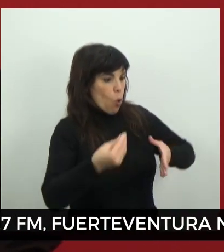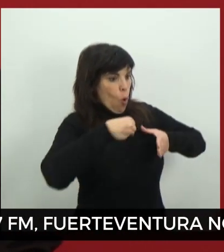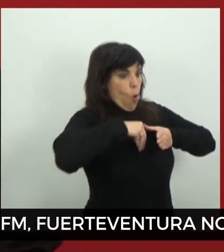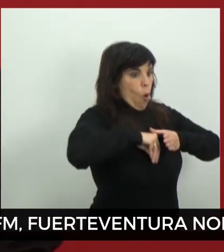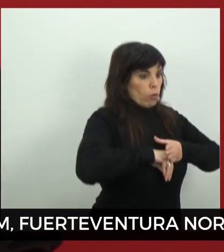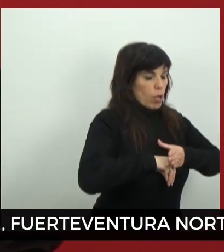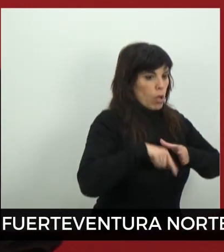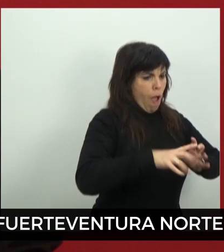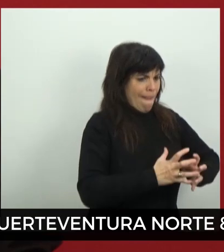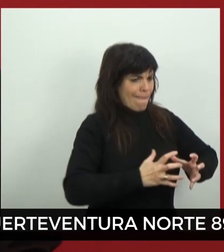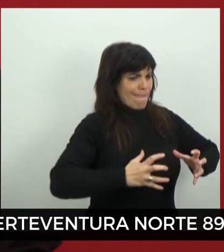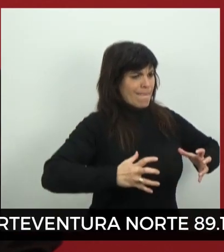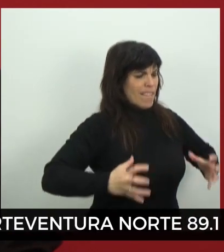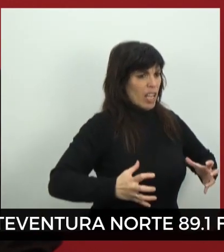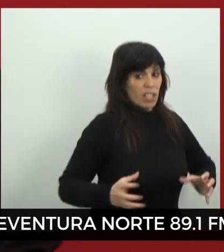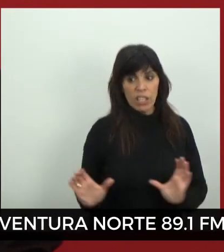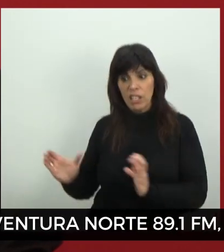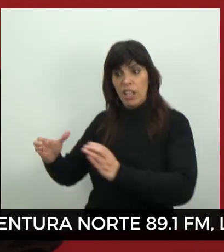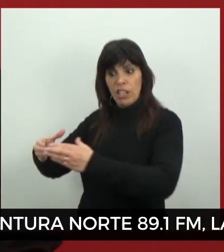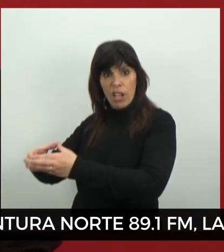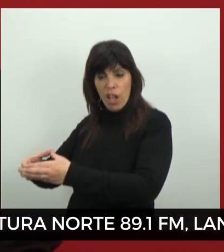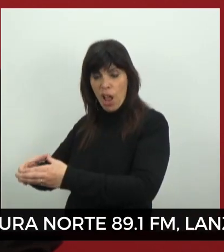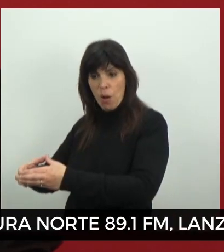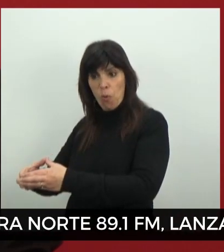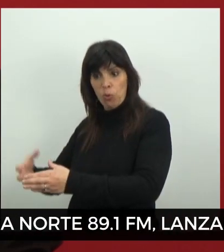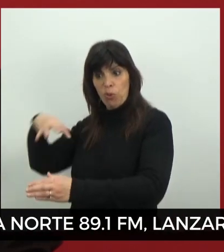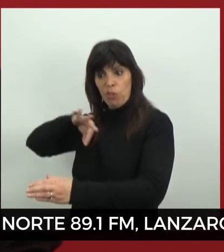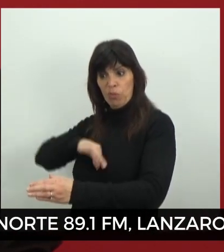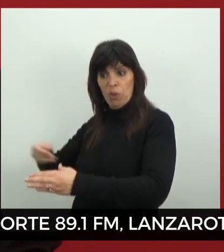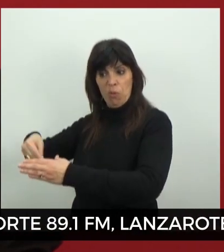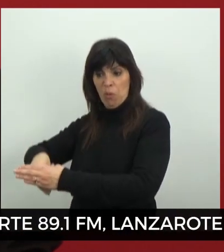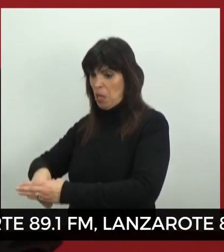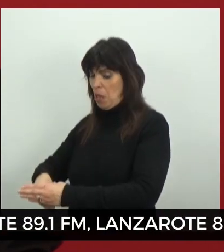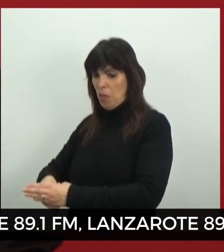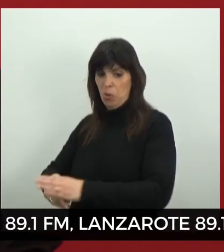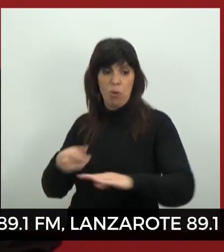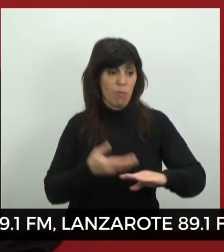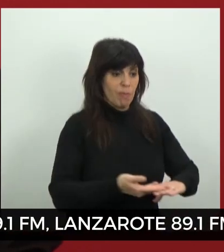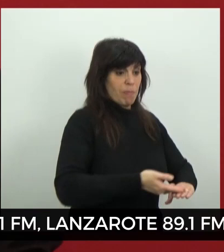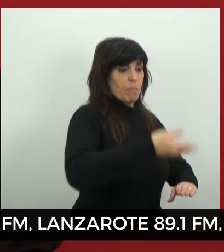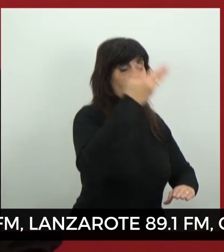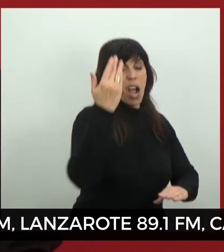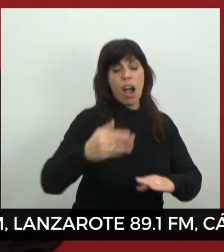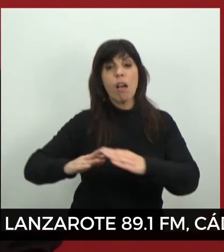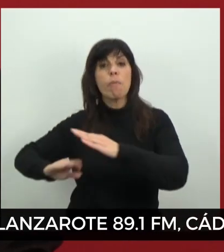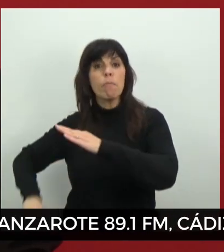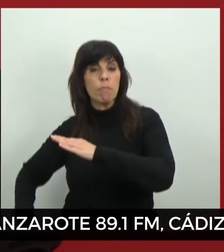querido, permíteme ayudarte, enseñarte a ganar